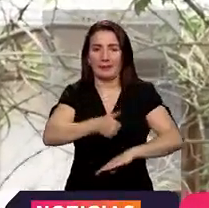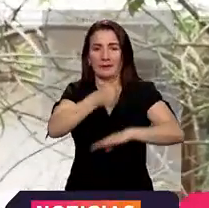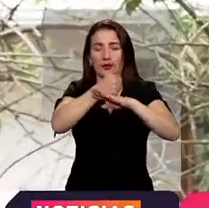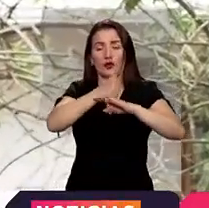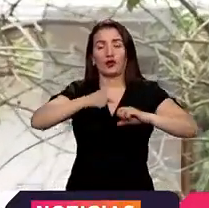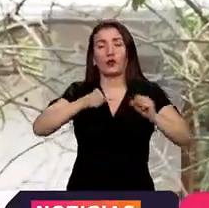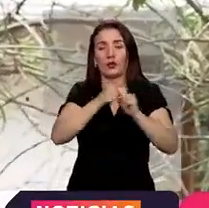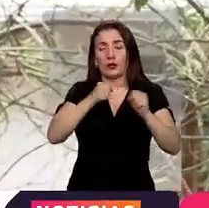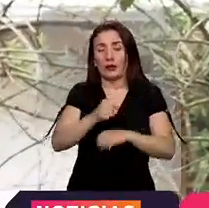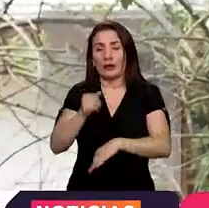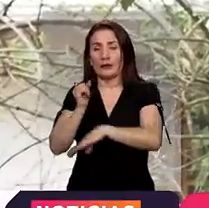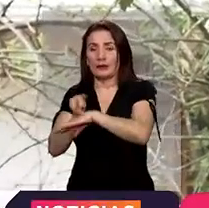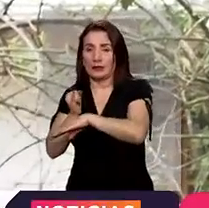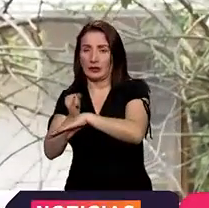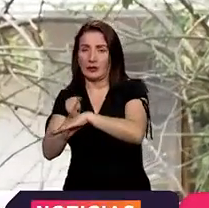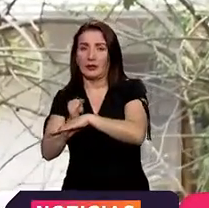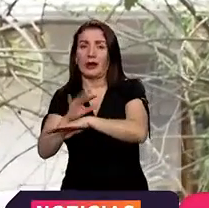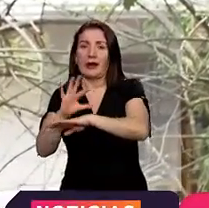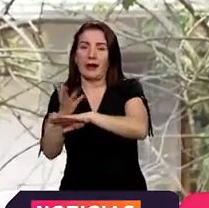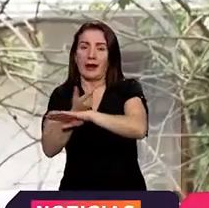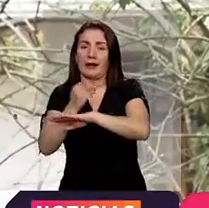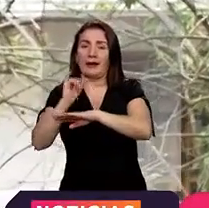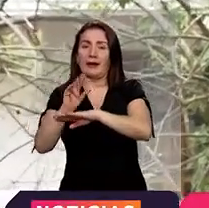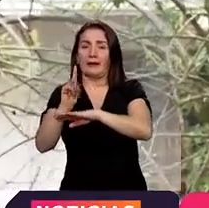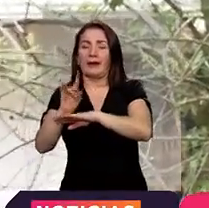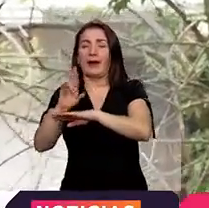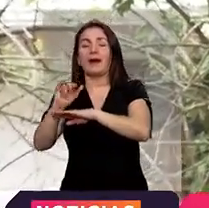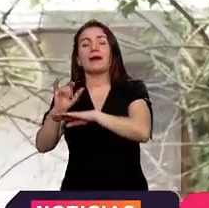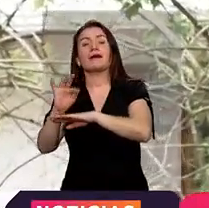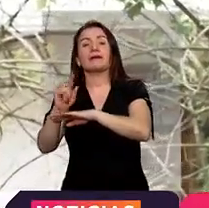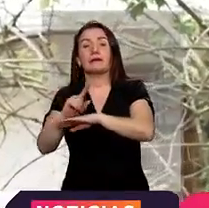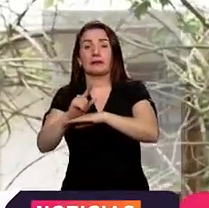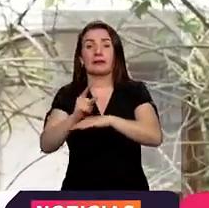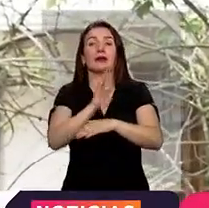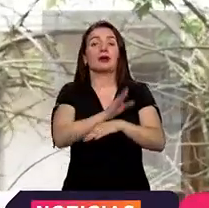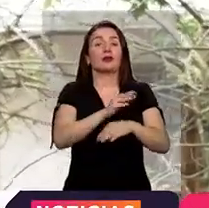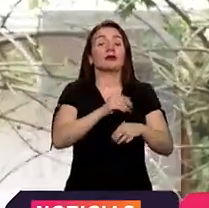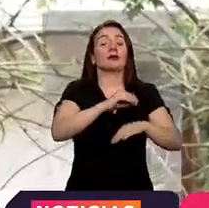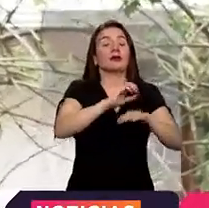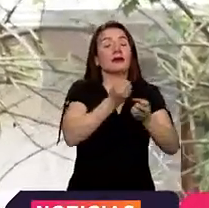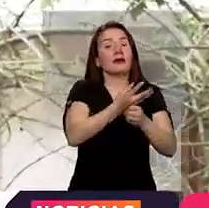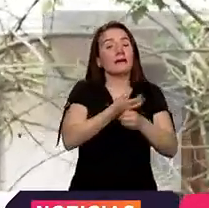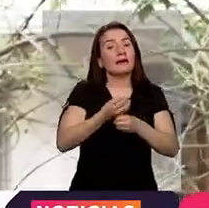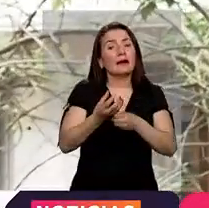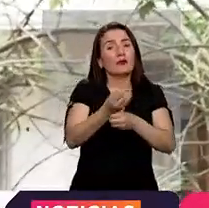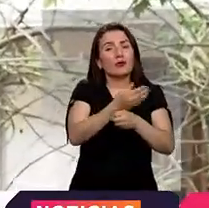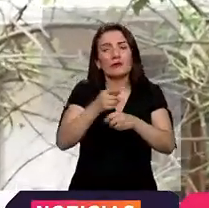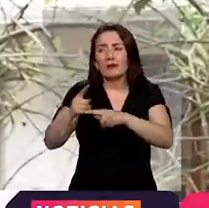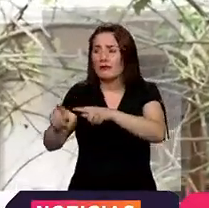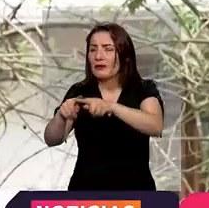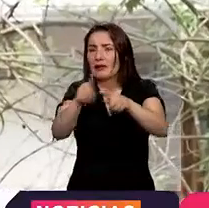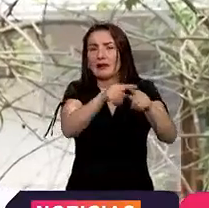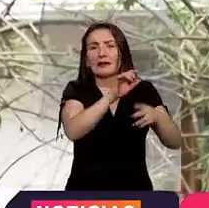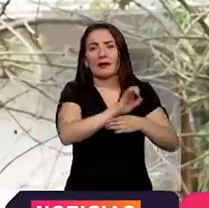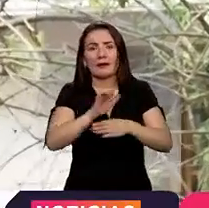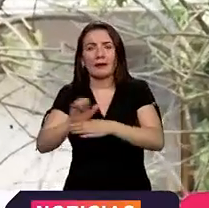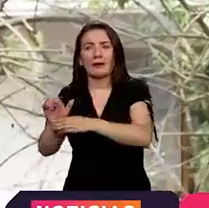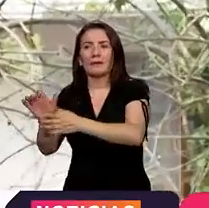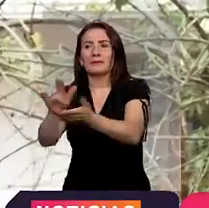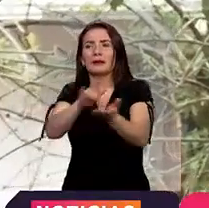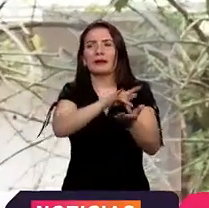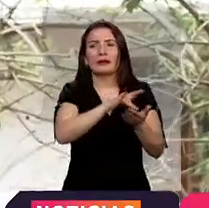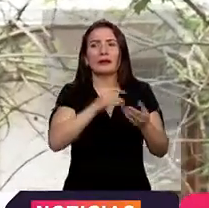Bogotá, el Instituto Distrital de las Artes y de Artes, el Instituto para la Niñez y la Juventud y DIPRON y muchas entidades que participamos